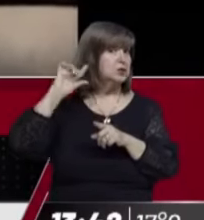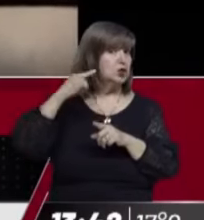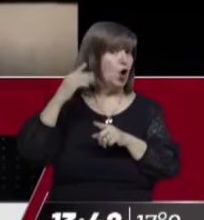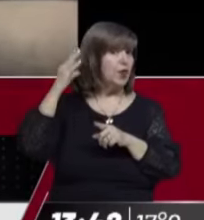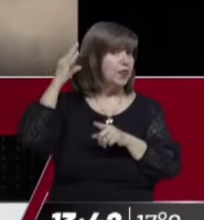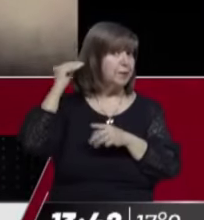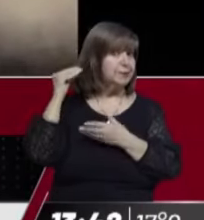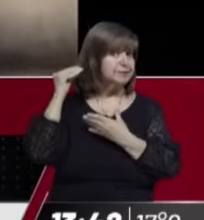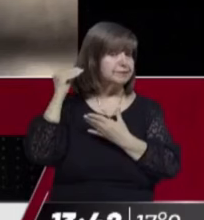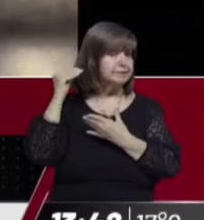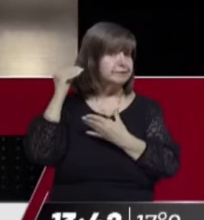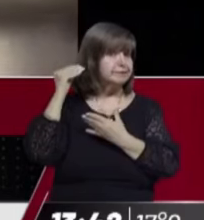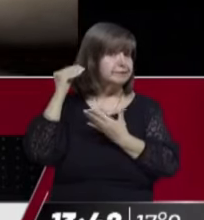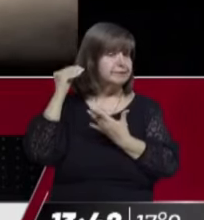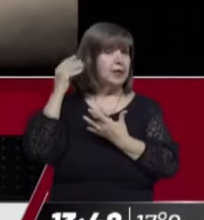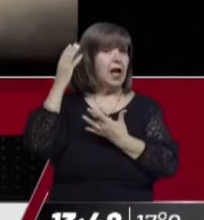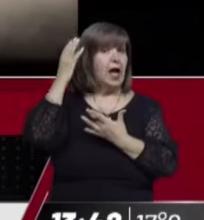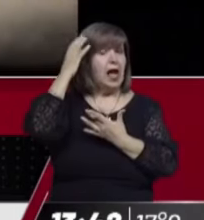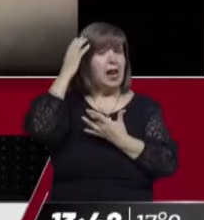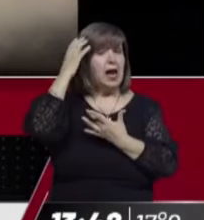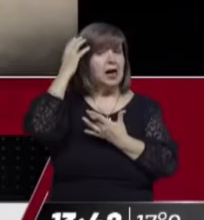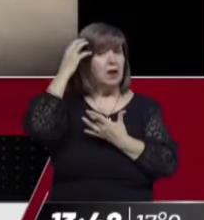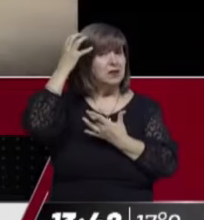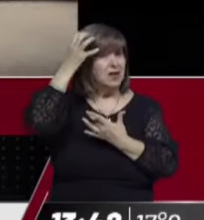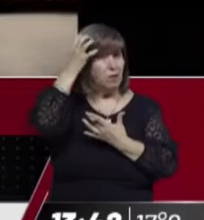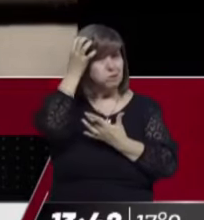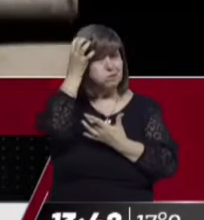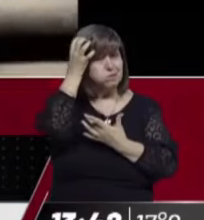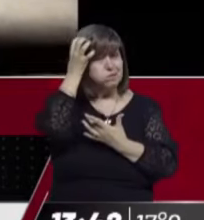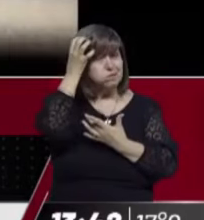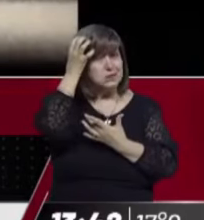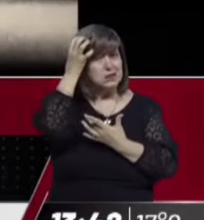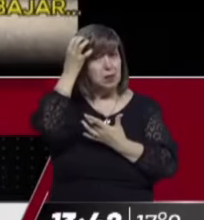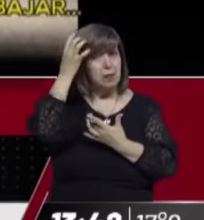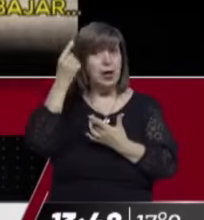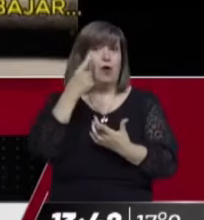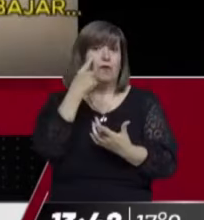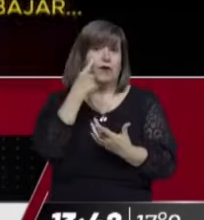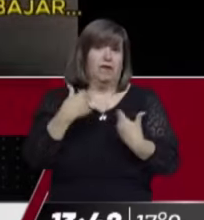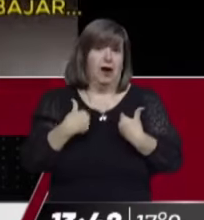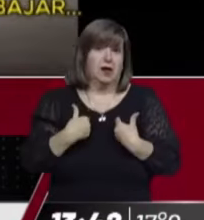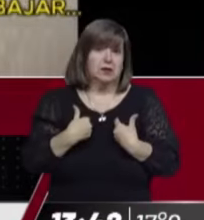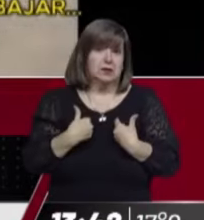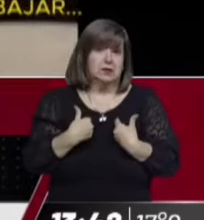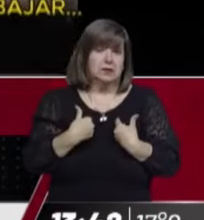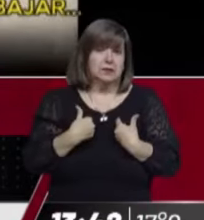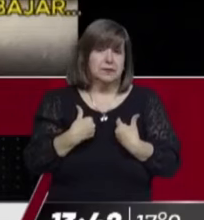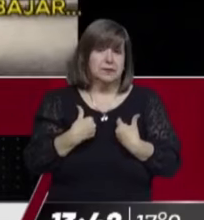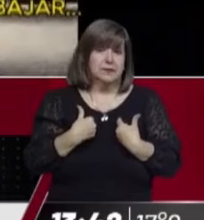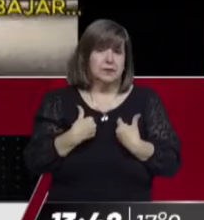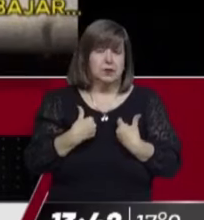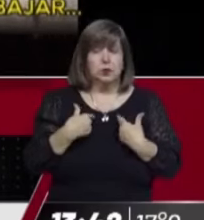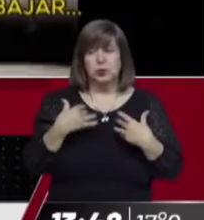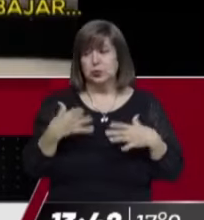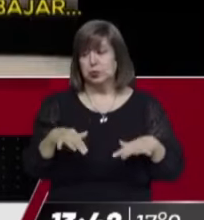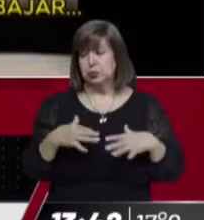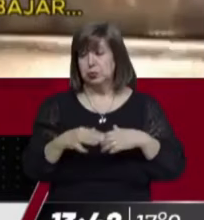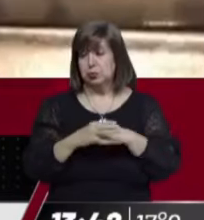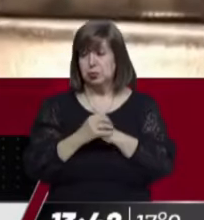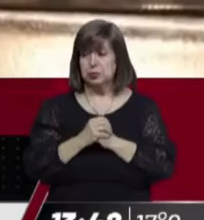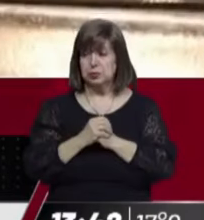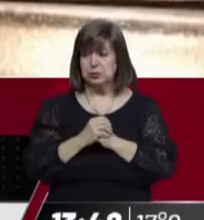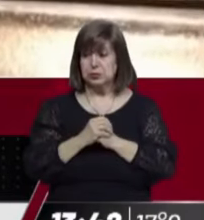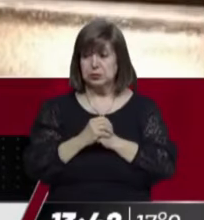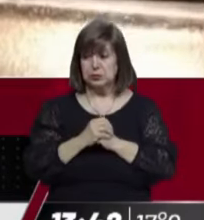me la cabeza tengo la cabeza hinchada e pero por lo menos estoy viva por lo menos que fuerte por lo menos